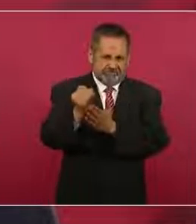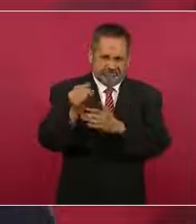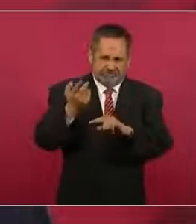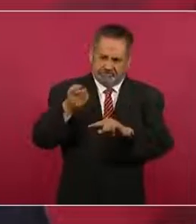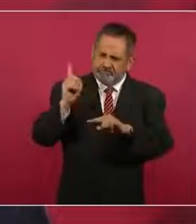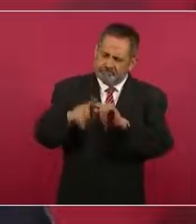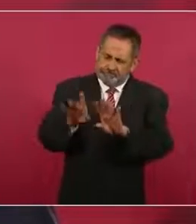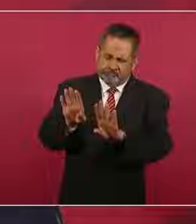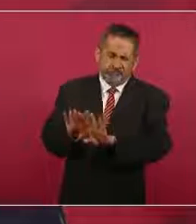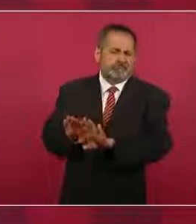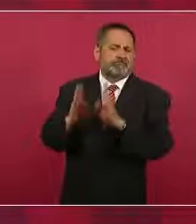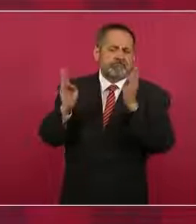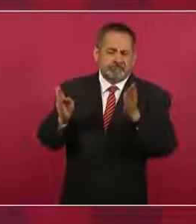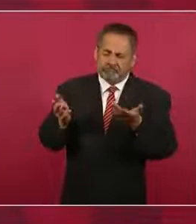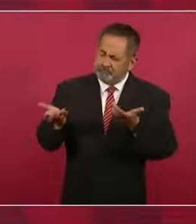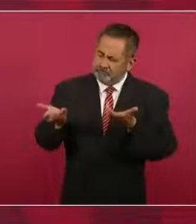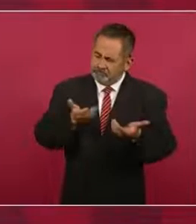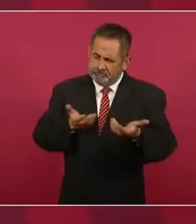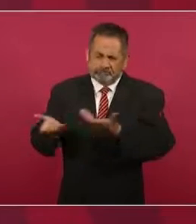quitar aranceles